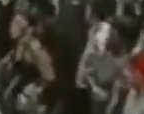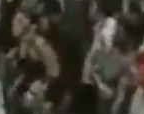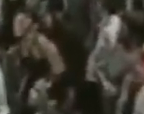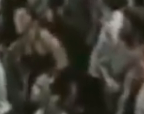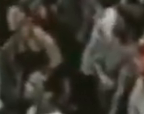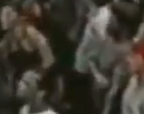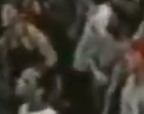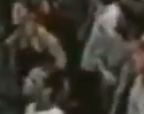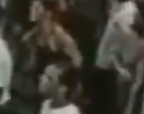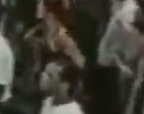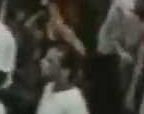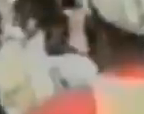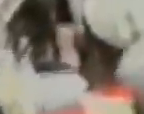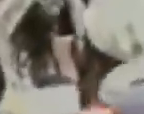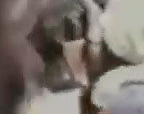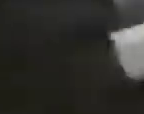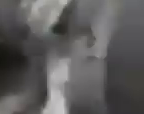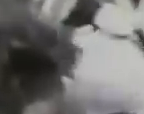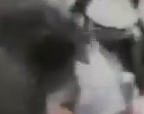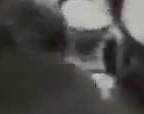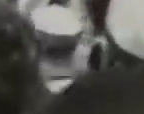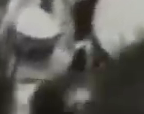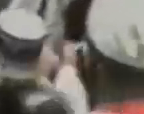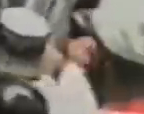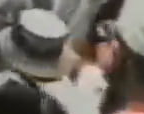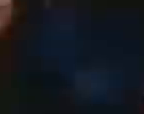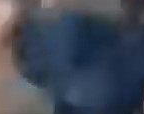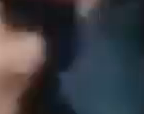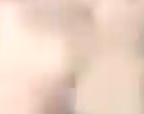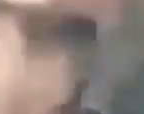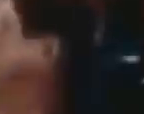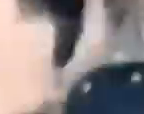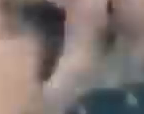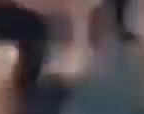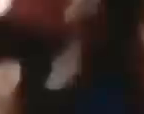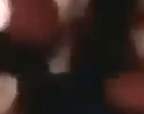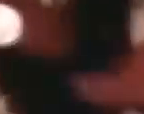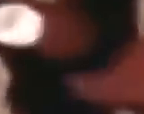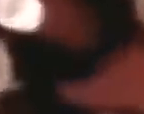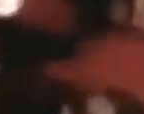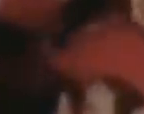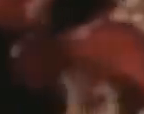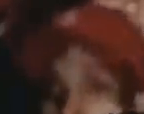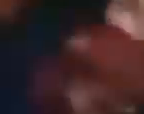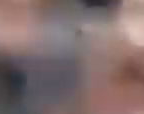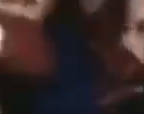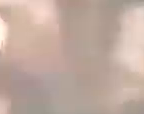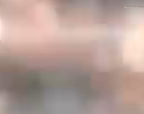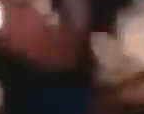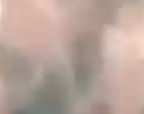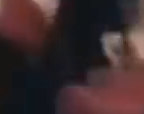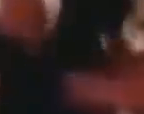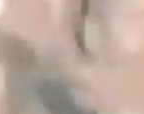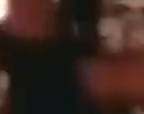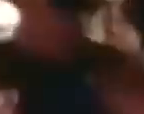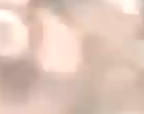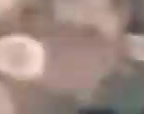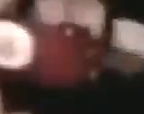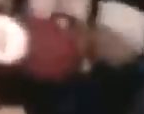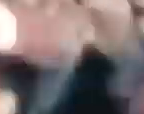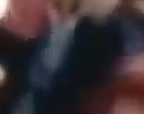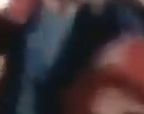pueblo y soldados restablecieron el orden democrático en el país. Y Chávez volvió para